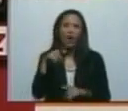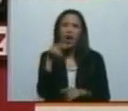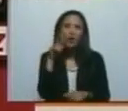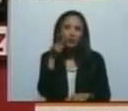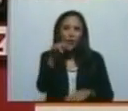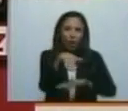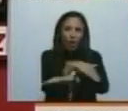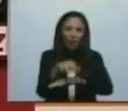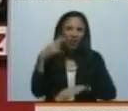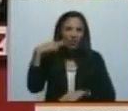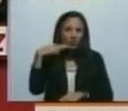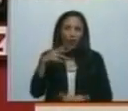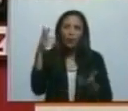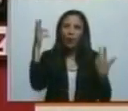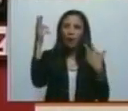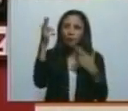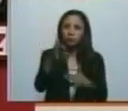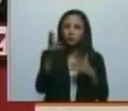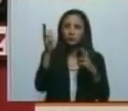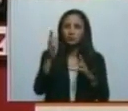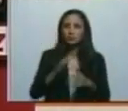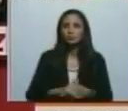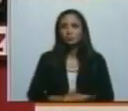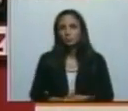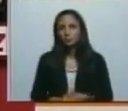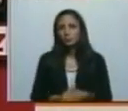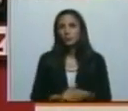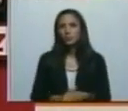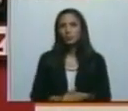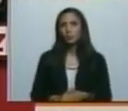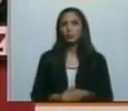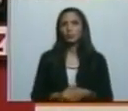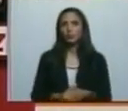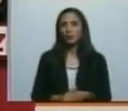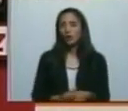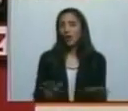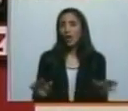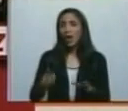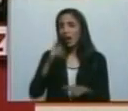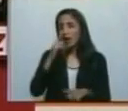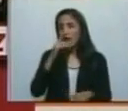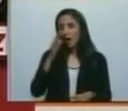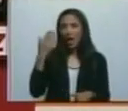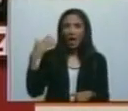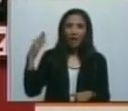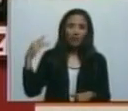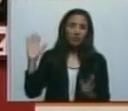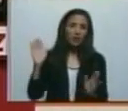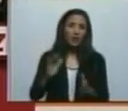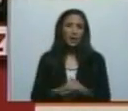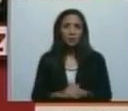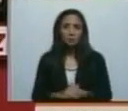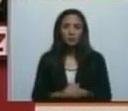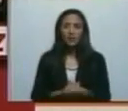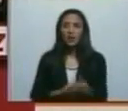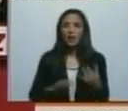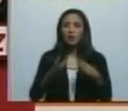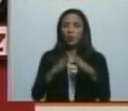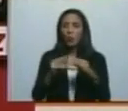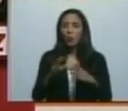Y uno dice, porque ellos no, utilizaron no sé qué cosa para tomar el sitio.